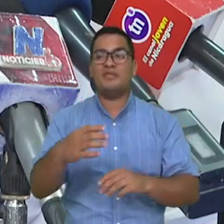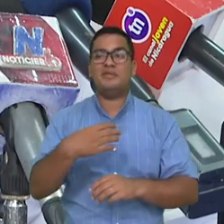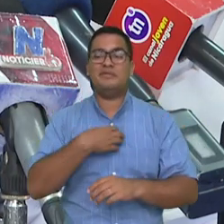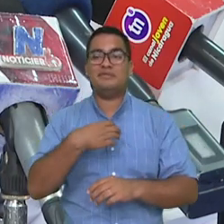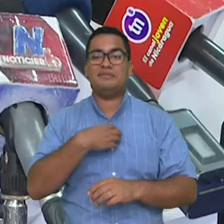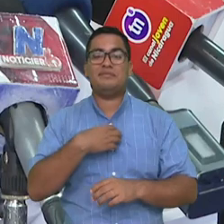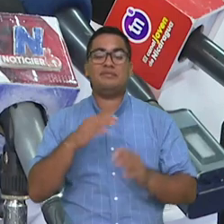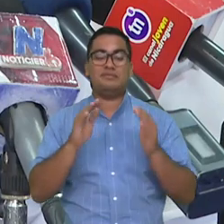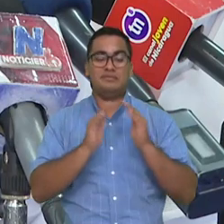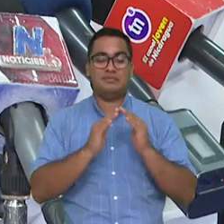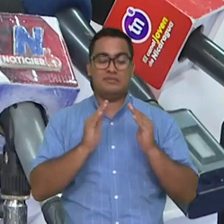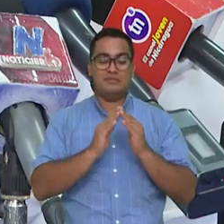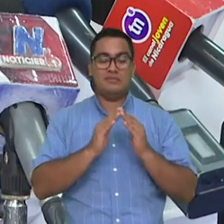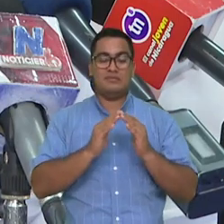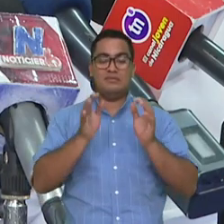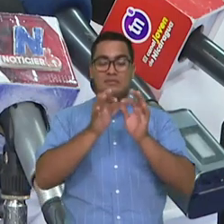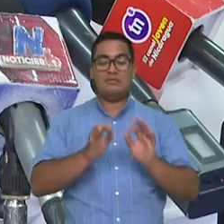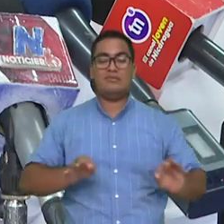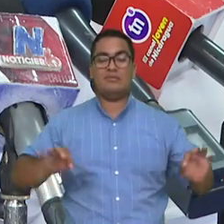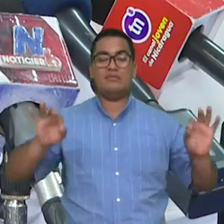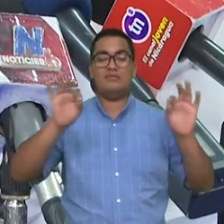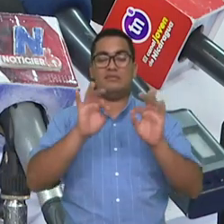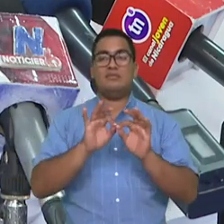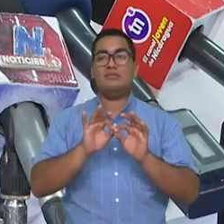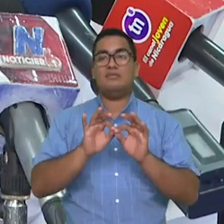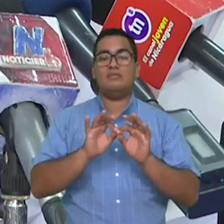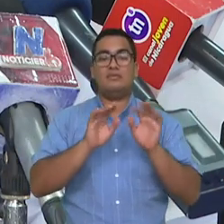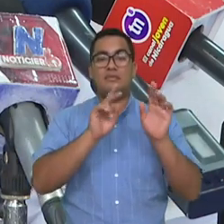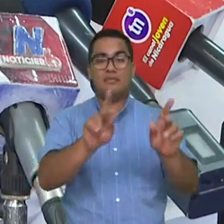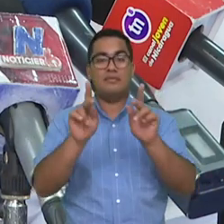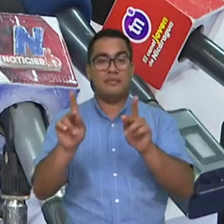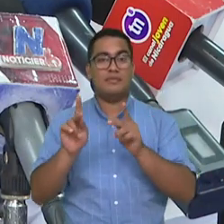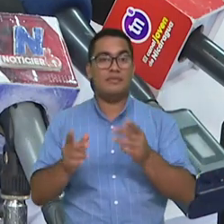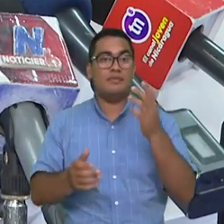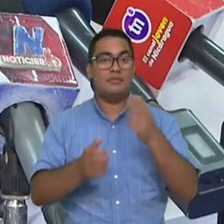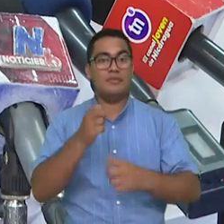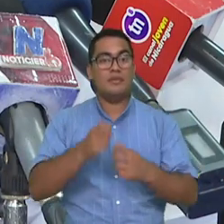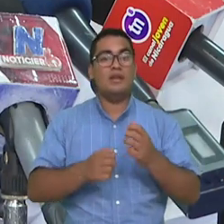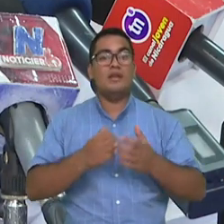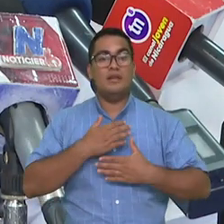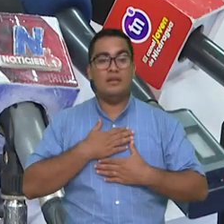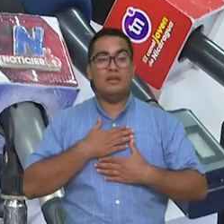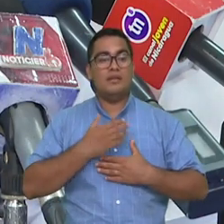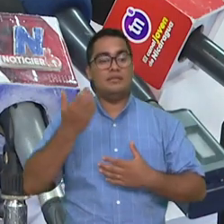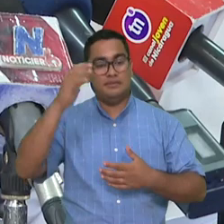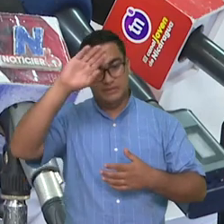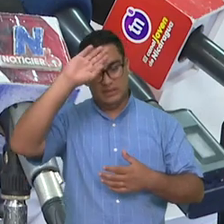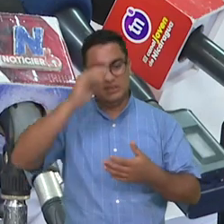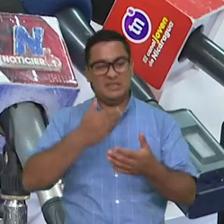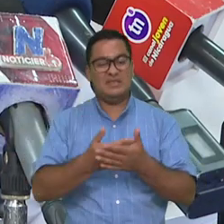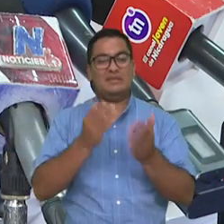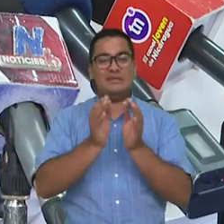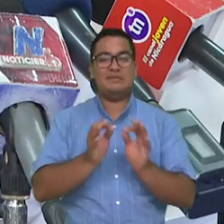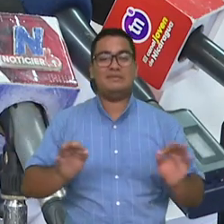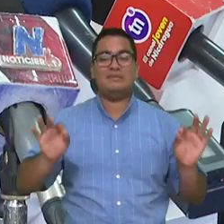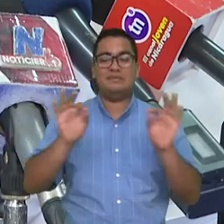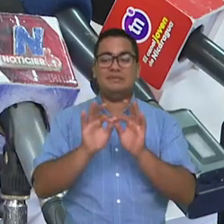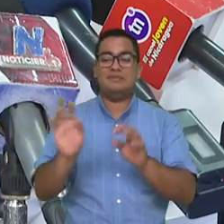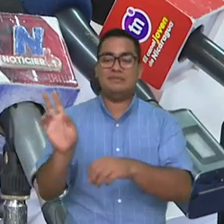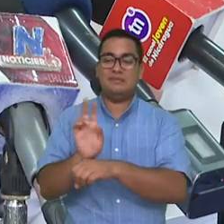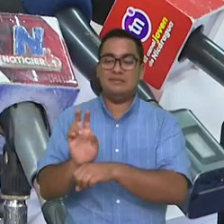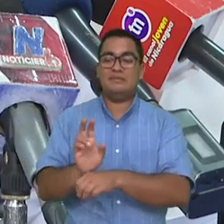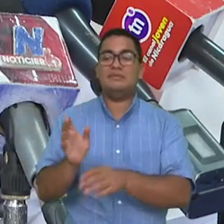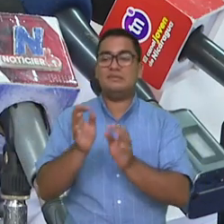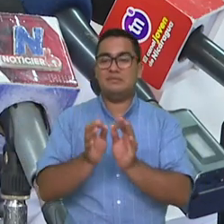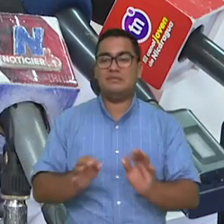realizar desde el hogar, identificando personas con problemas respiratorios y haciendo esa vigilancia. Tenemos